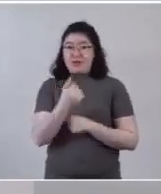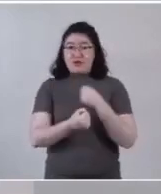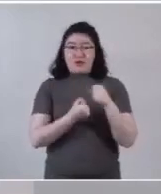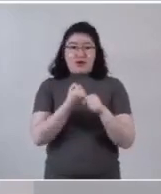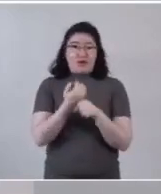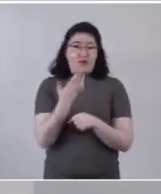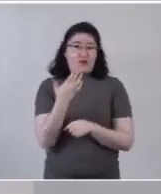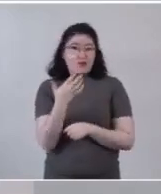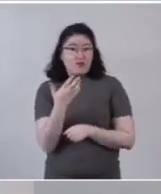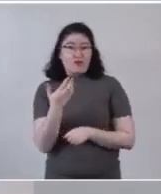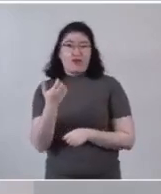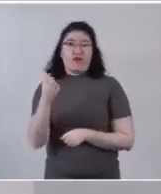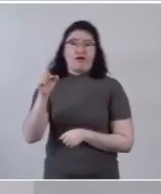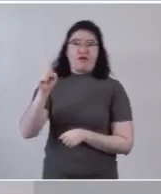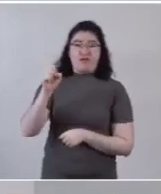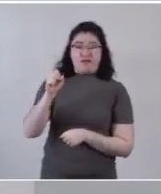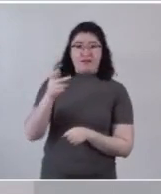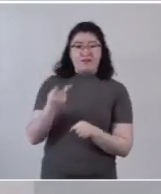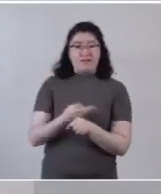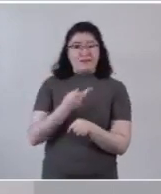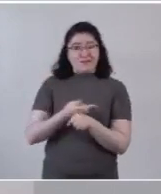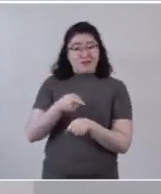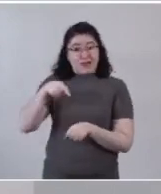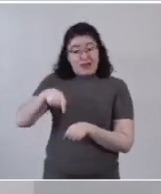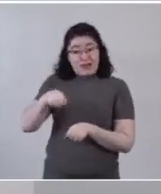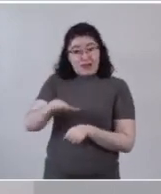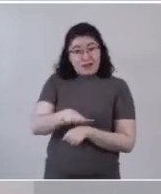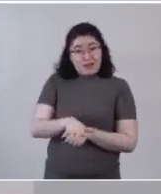60, es donde más desarrollo o más